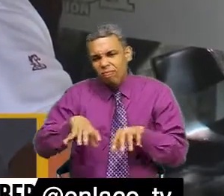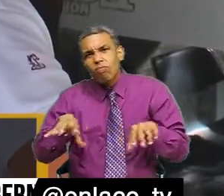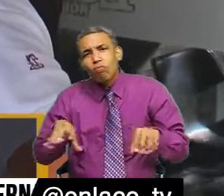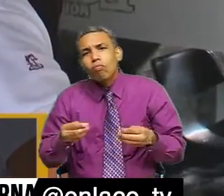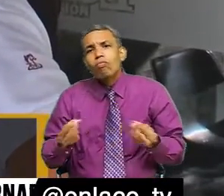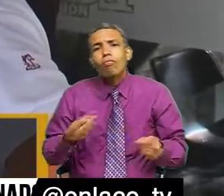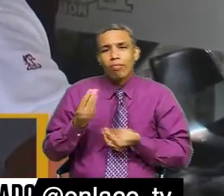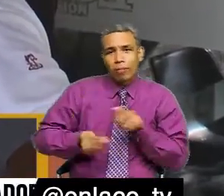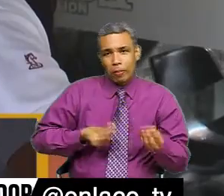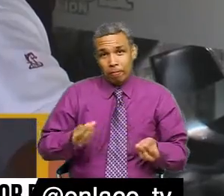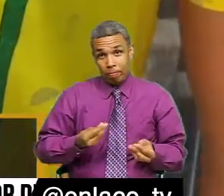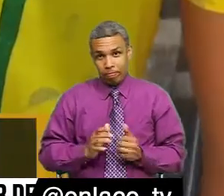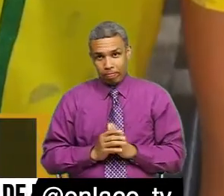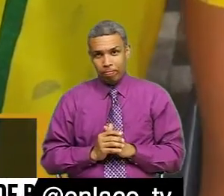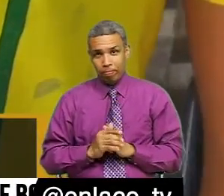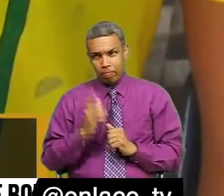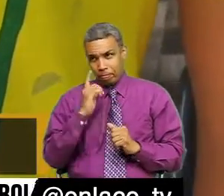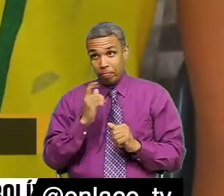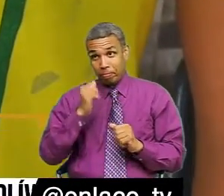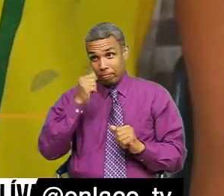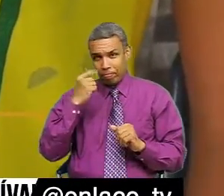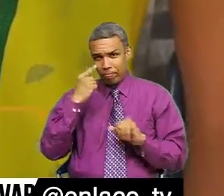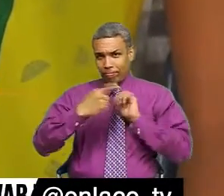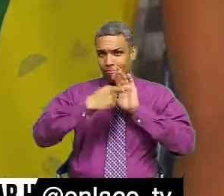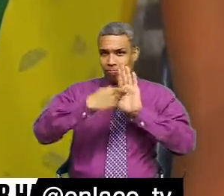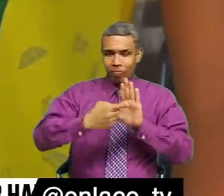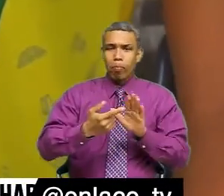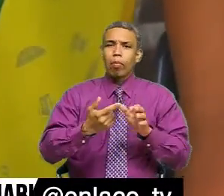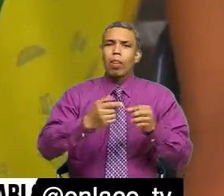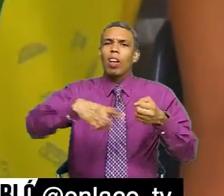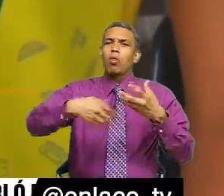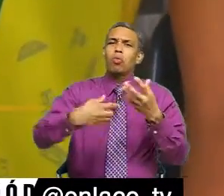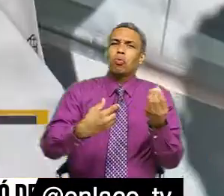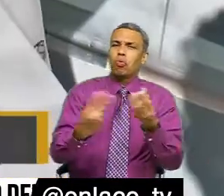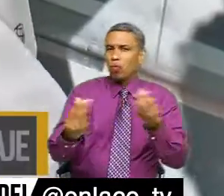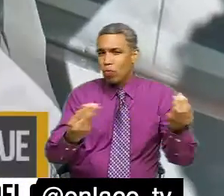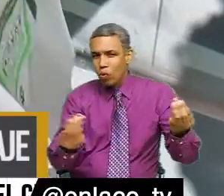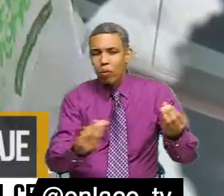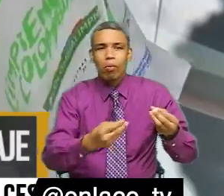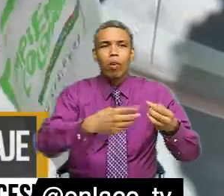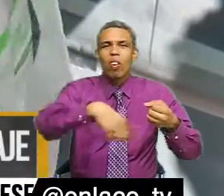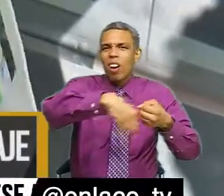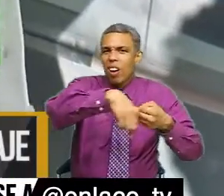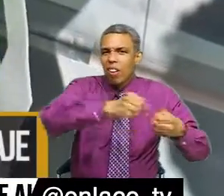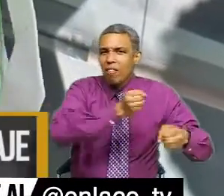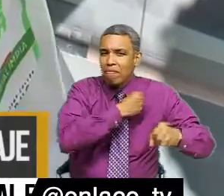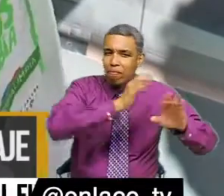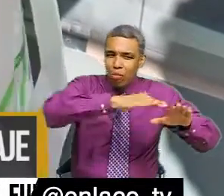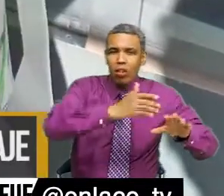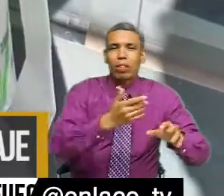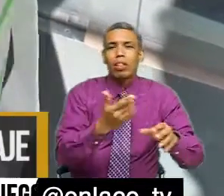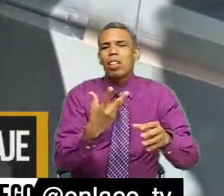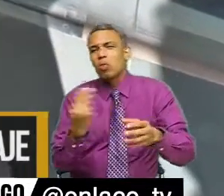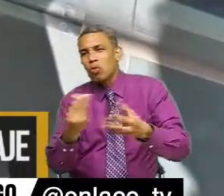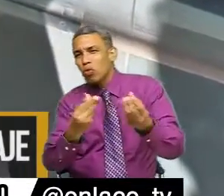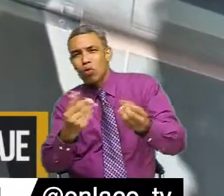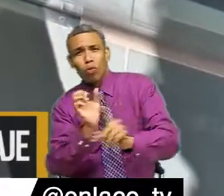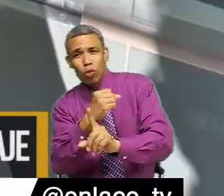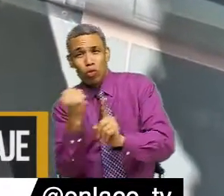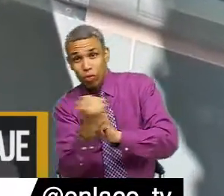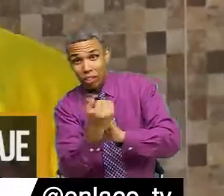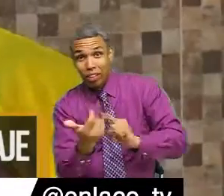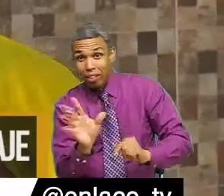del país se han vinculado a esta campaña, así como entidades del gobierno nacional, entre otras, con el objetivo de tener un país limpio y que las calles no tengan